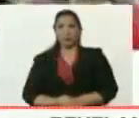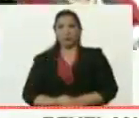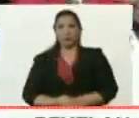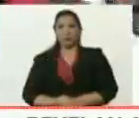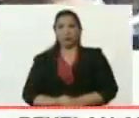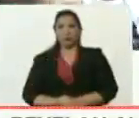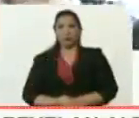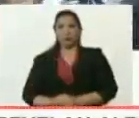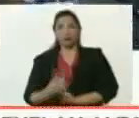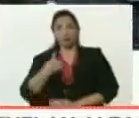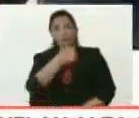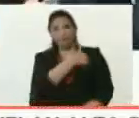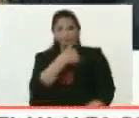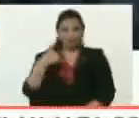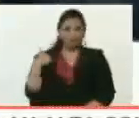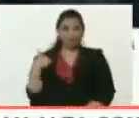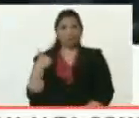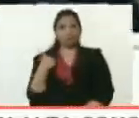Yo quería